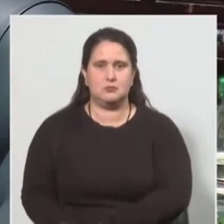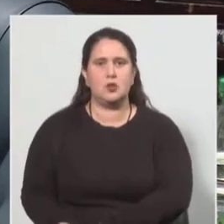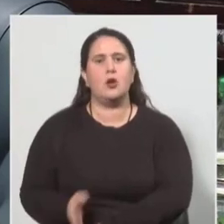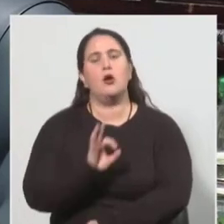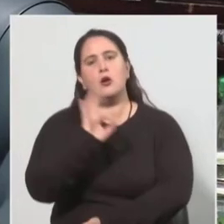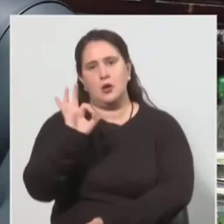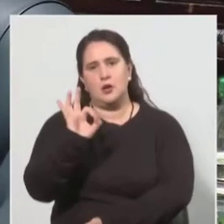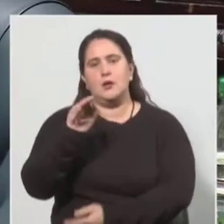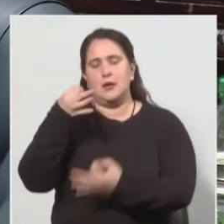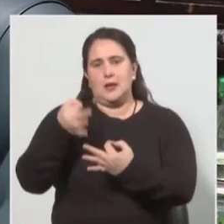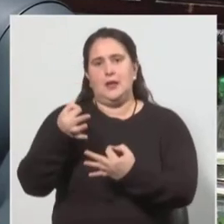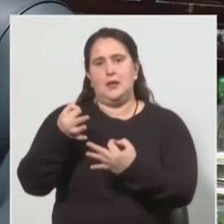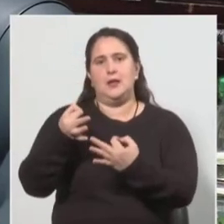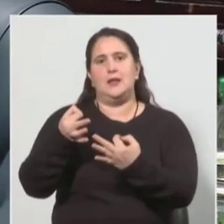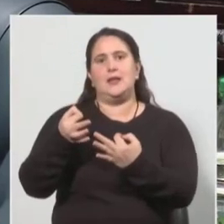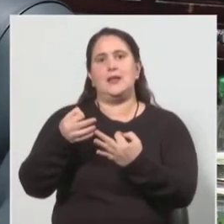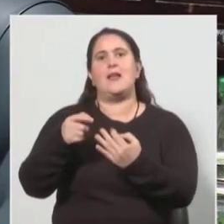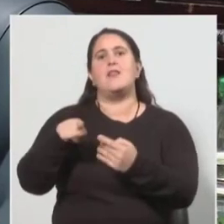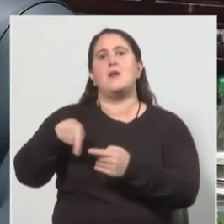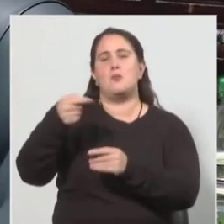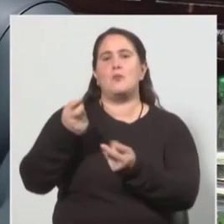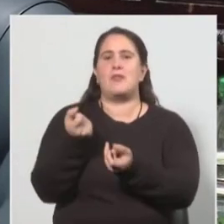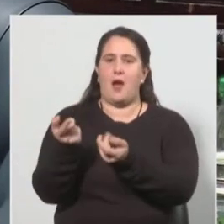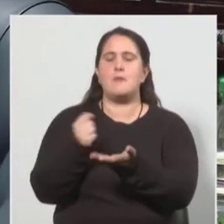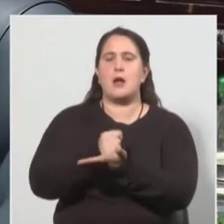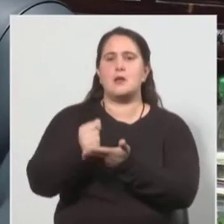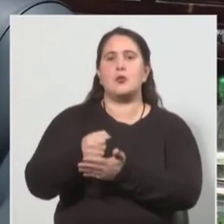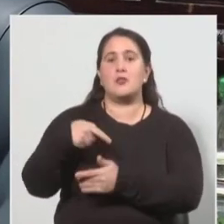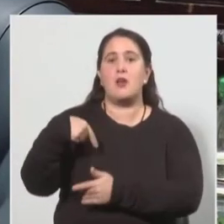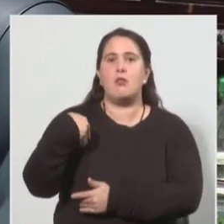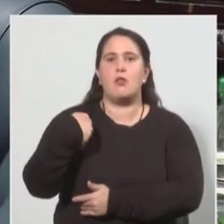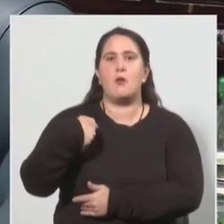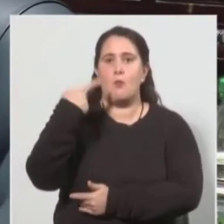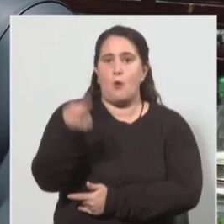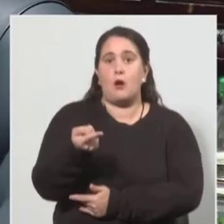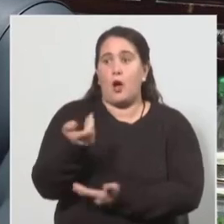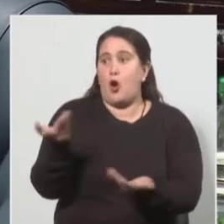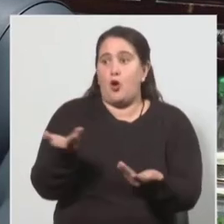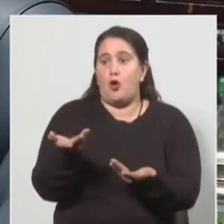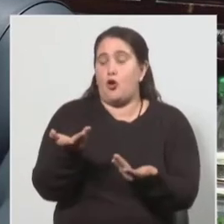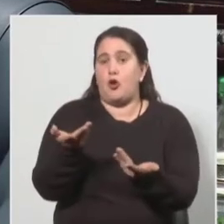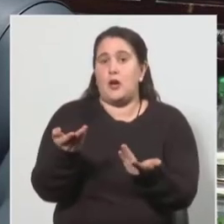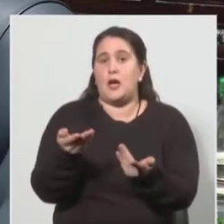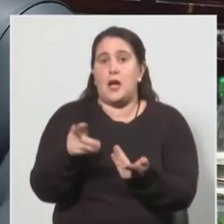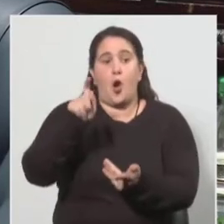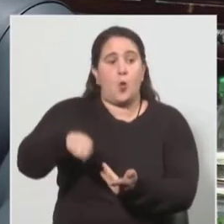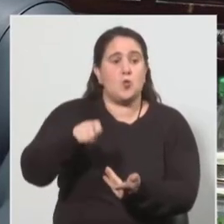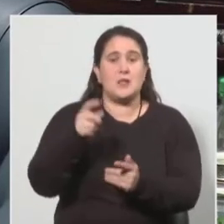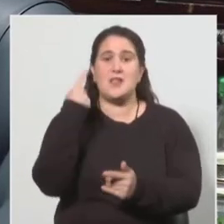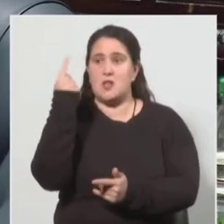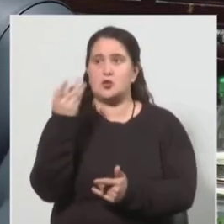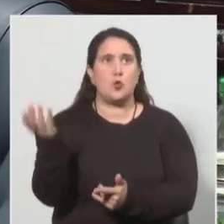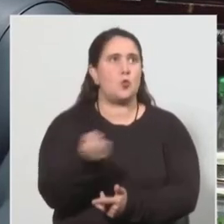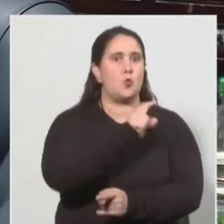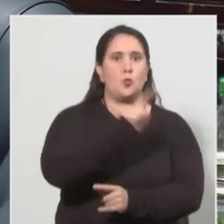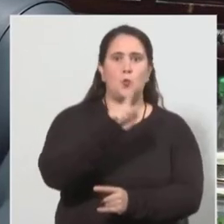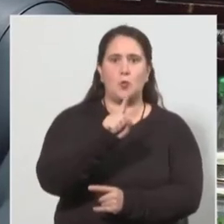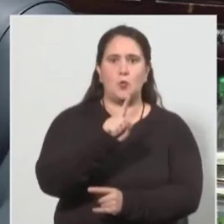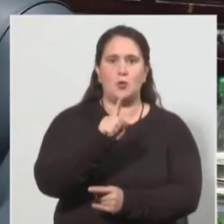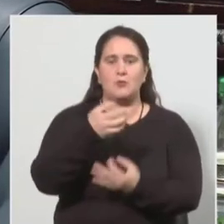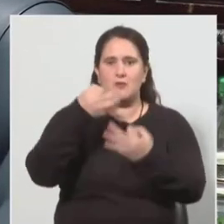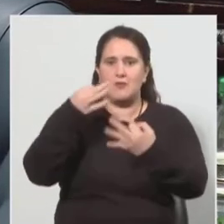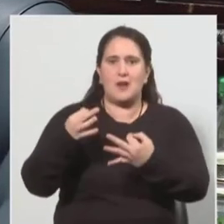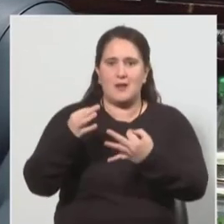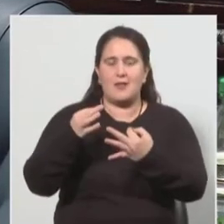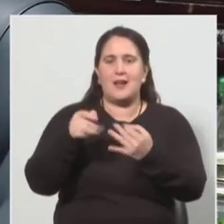O mejor dicho, el hecho de que posteriormente está prófugo de la justicia internacional. Porque hay que ser